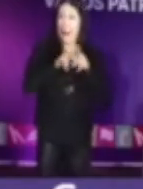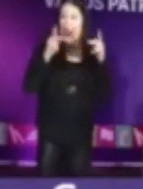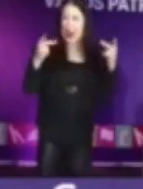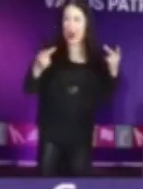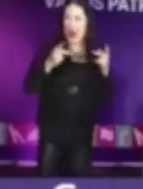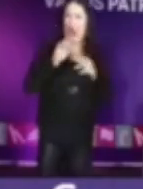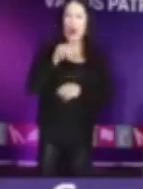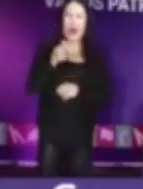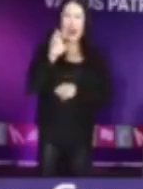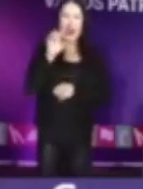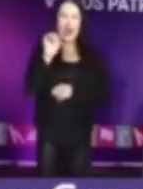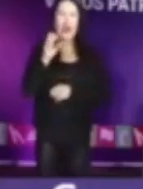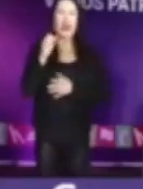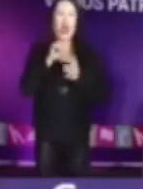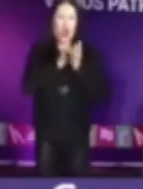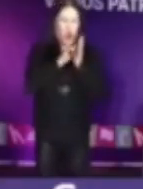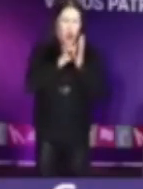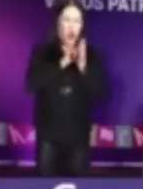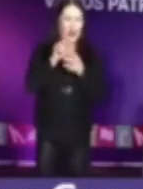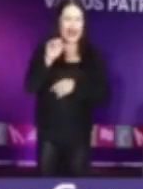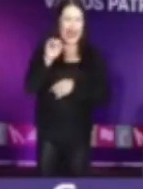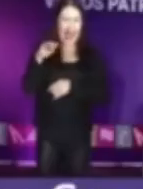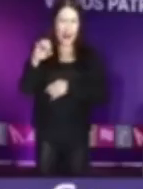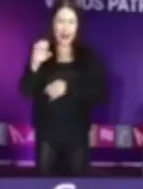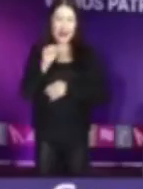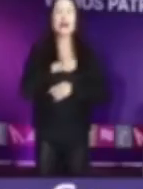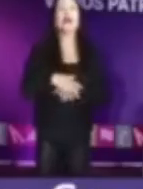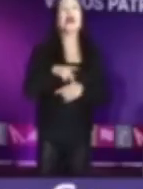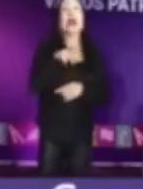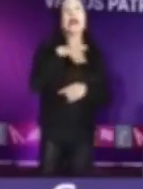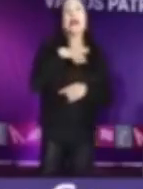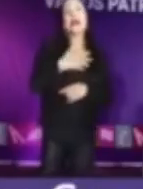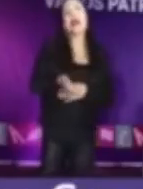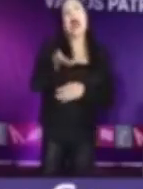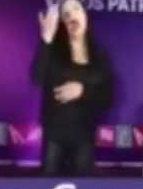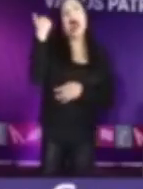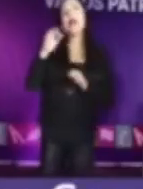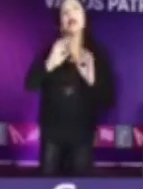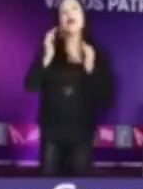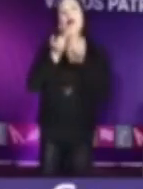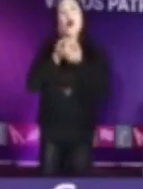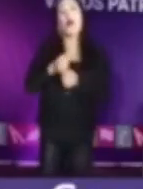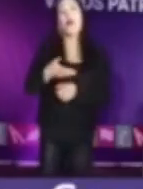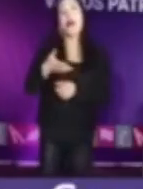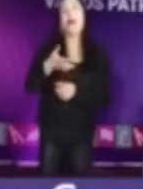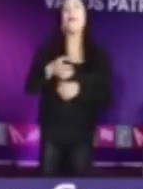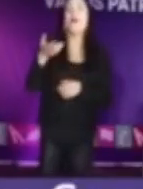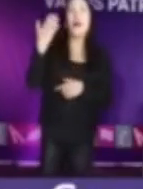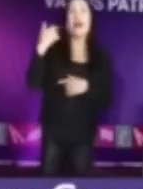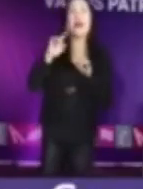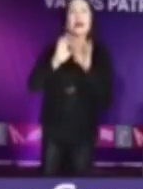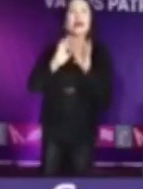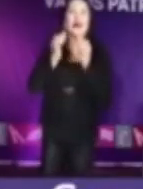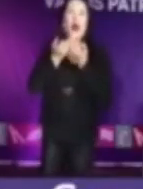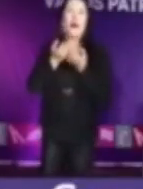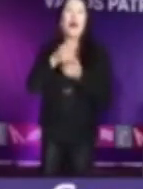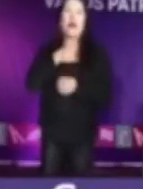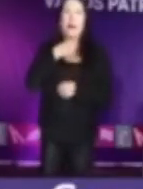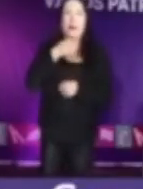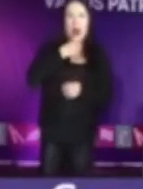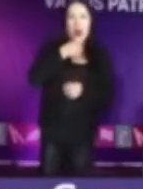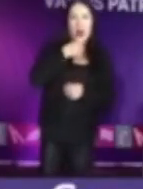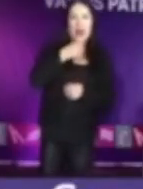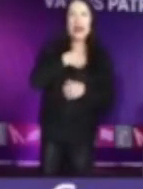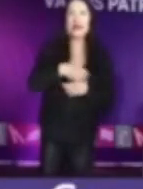respetados. Tenía una columna y era del viejo periodismo, de la vieja escuela. Siempre checaba, compulsaba